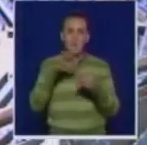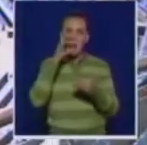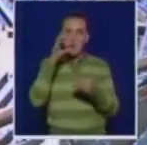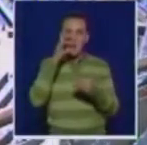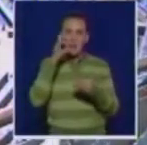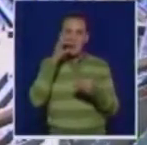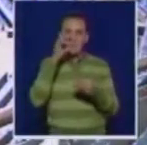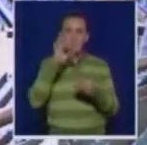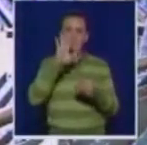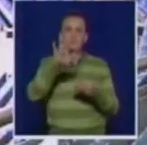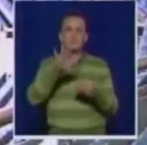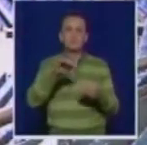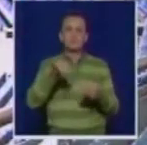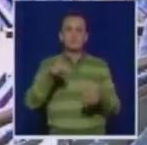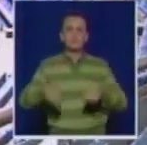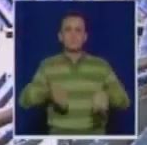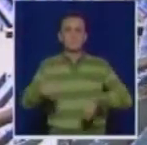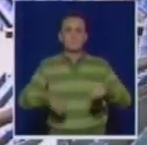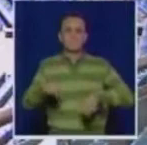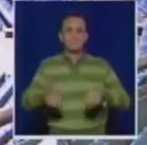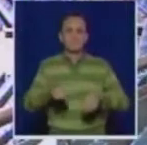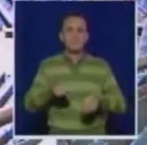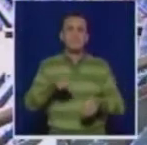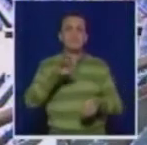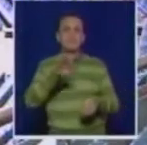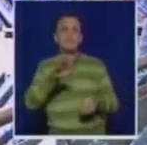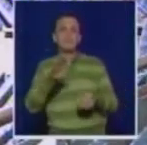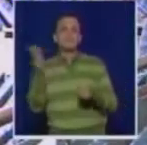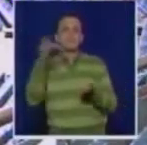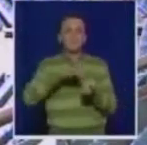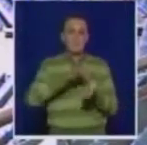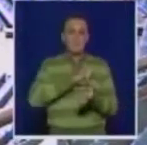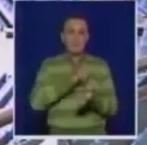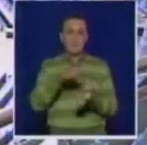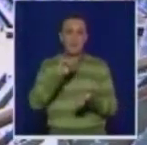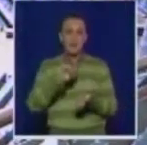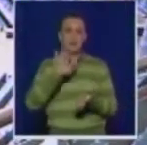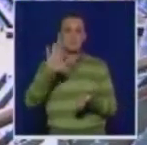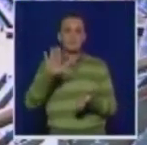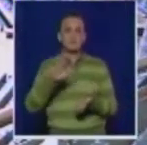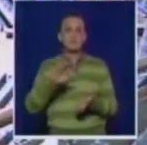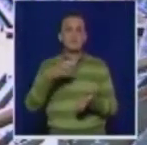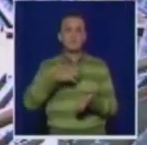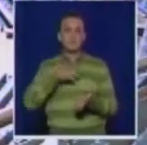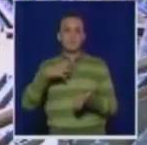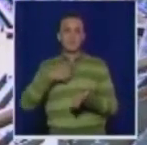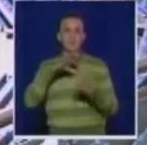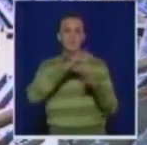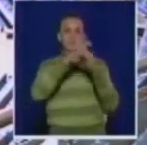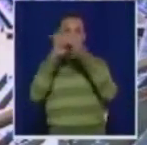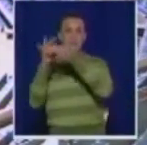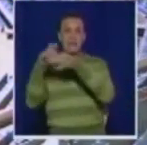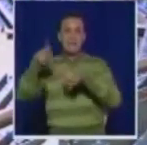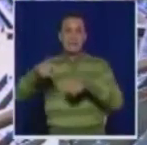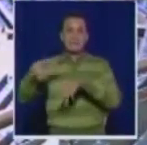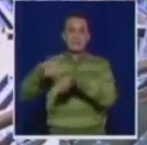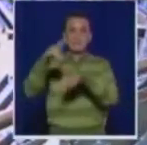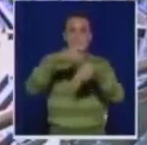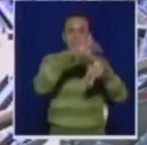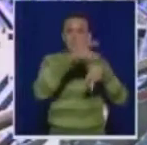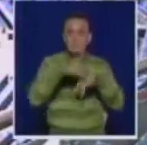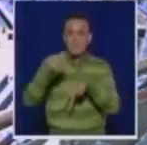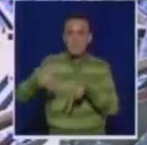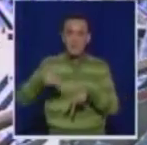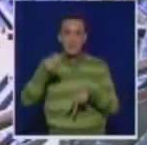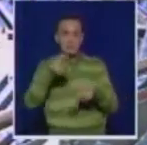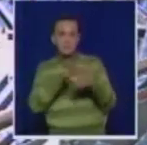olímpico de bicicross Carlos Mario Oquendo estuvo en la capital vallecaucana. Su intención, el motivar la práctica de esta disciplina deportiva